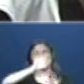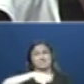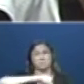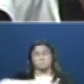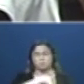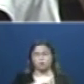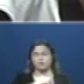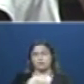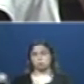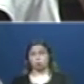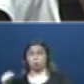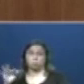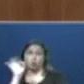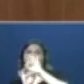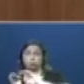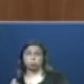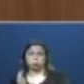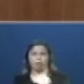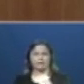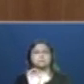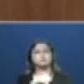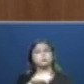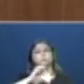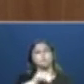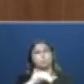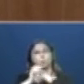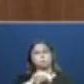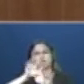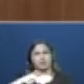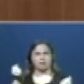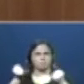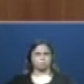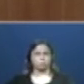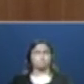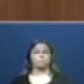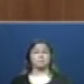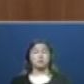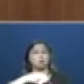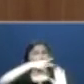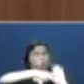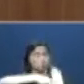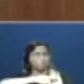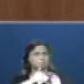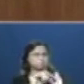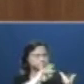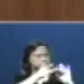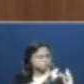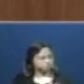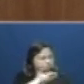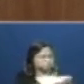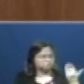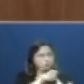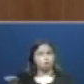junta antes del próximo otoño una norma que desde la consulta con todos los agentes del sector ha de prepararnos para